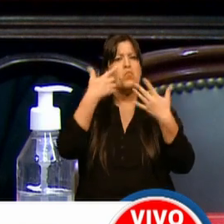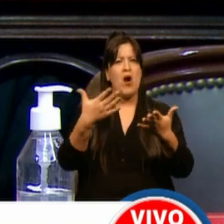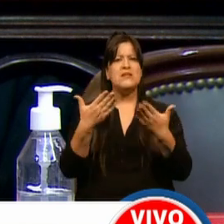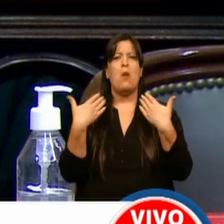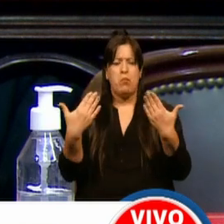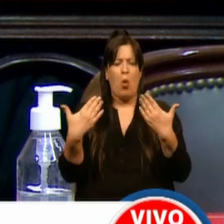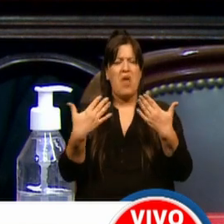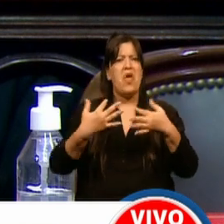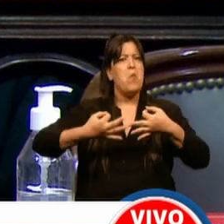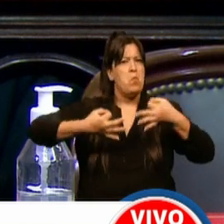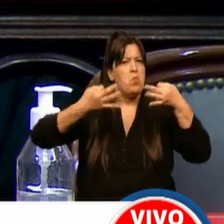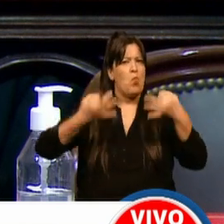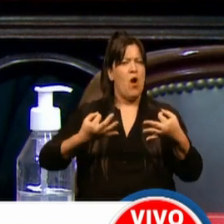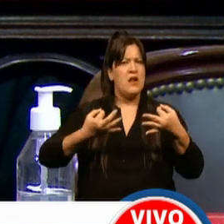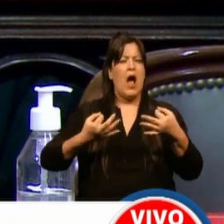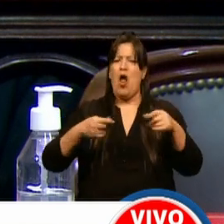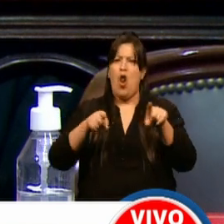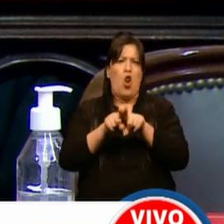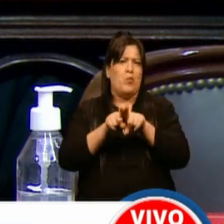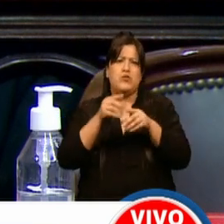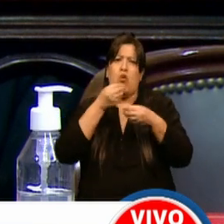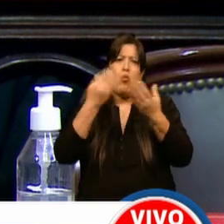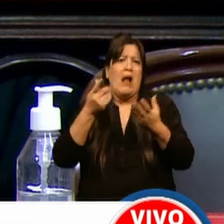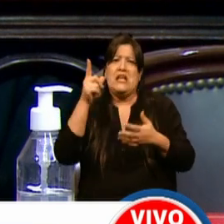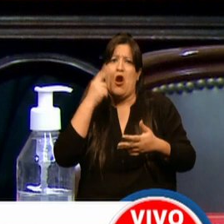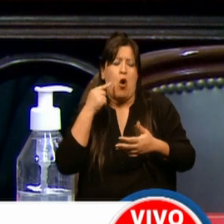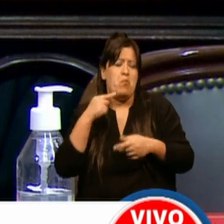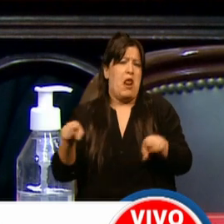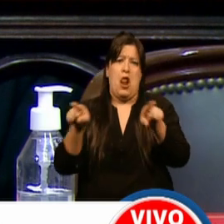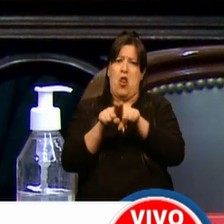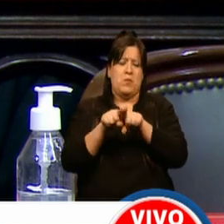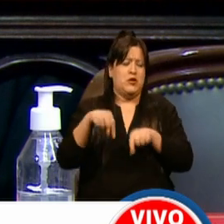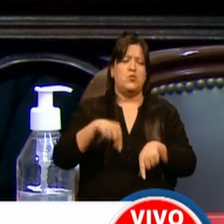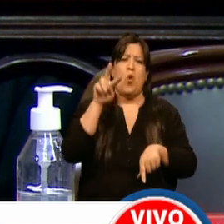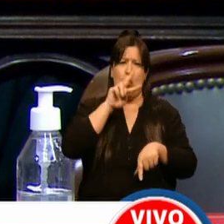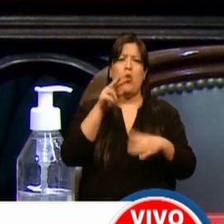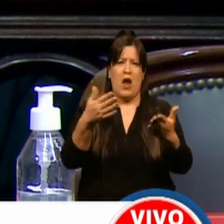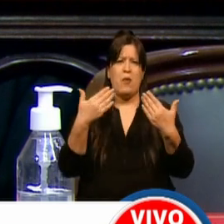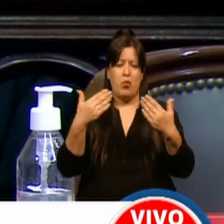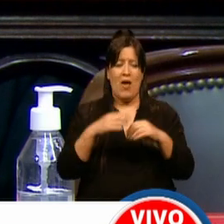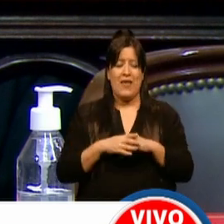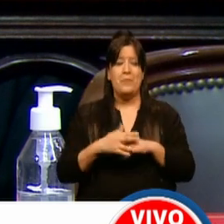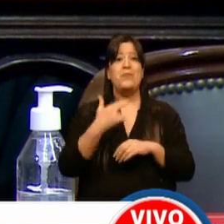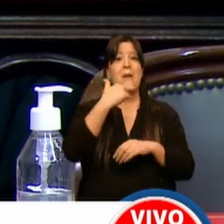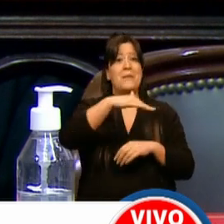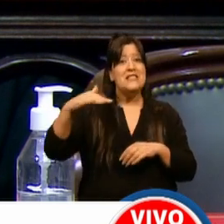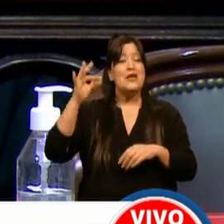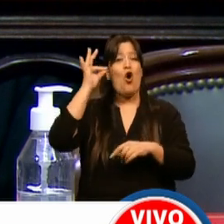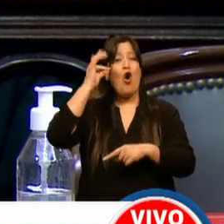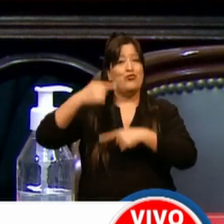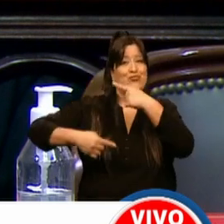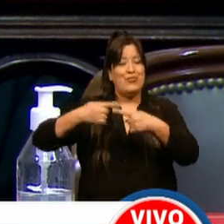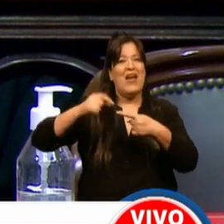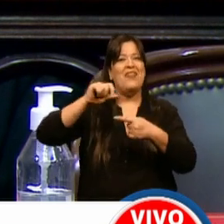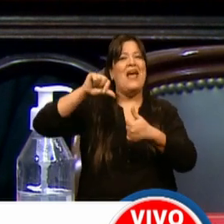tan buenas como cualquier hombre tengo hijos afrodescendientes caribeños